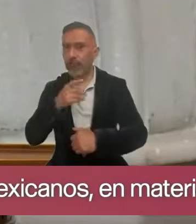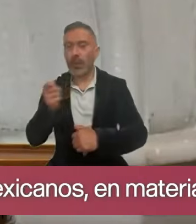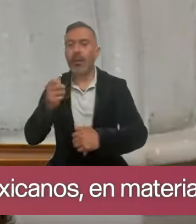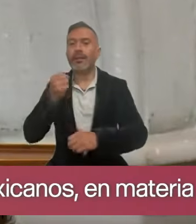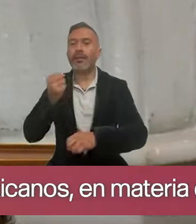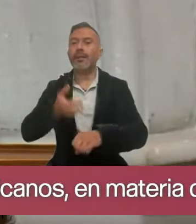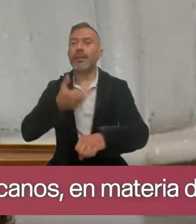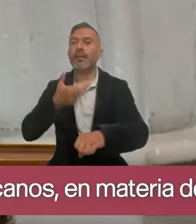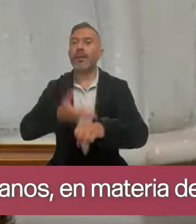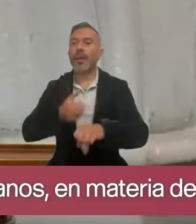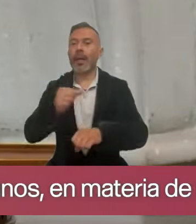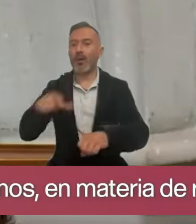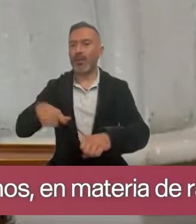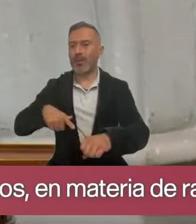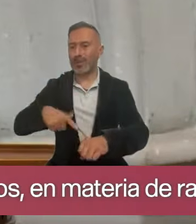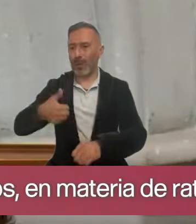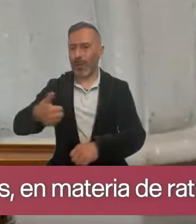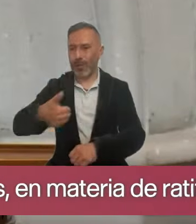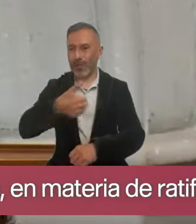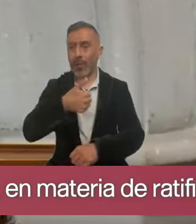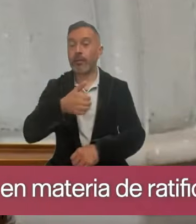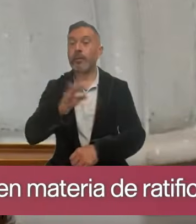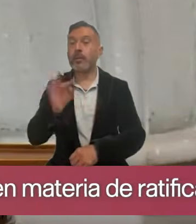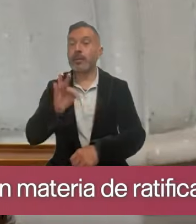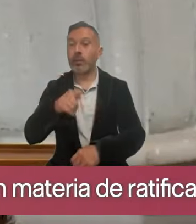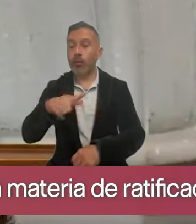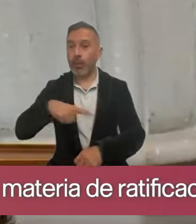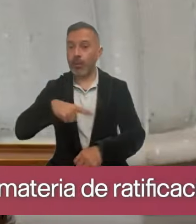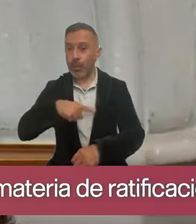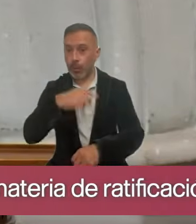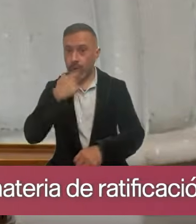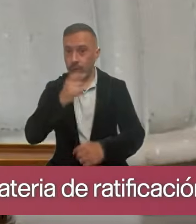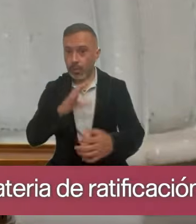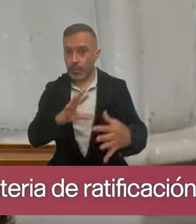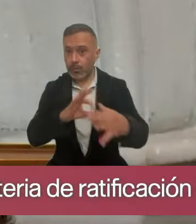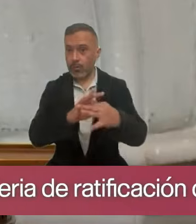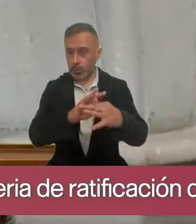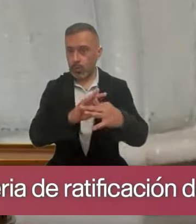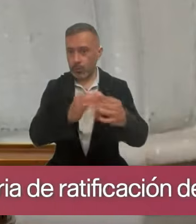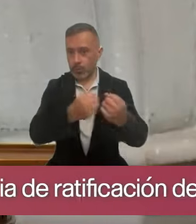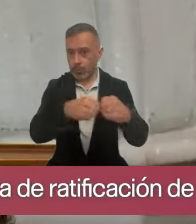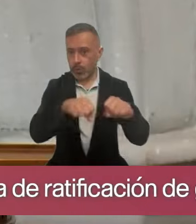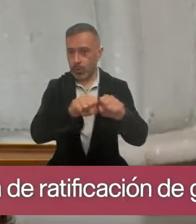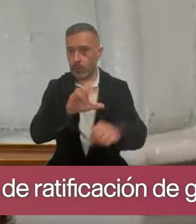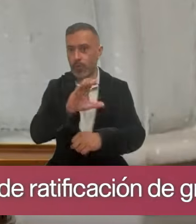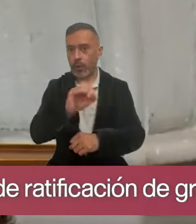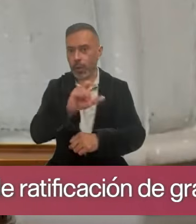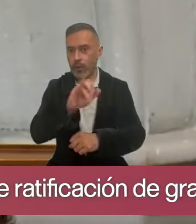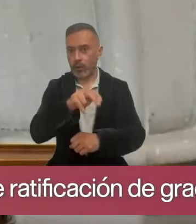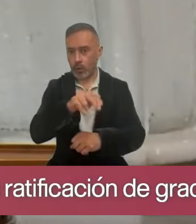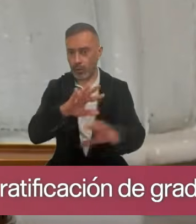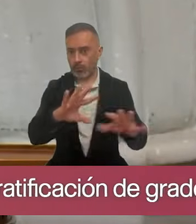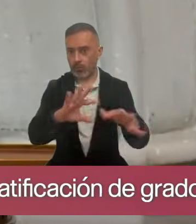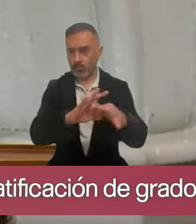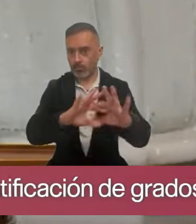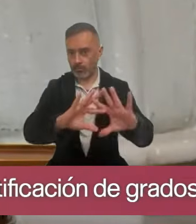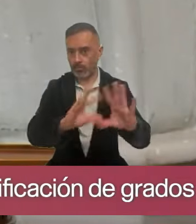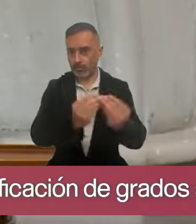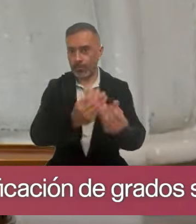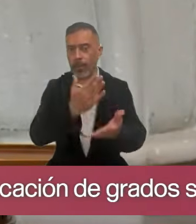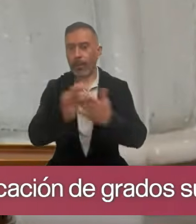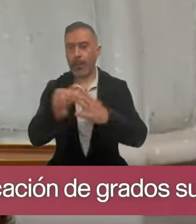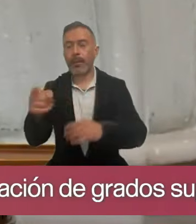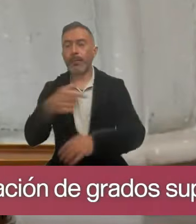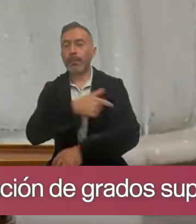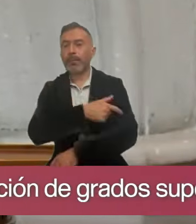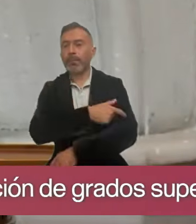Estado en caso de que ésta opte por un gobierno de coalición, con excepción de las correspondientes a los ramos de la Defensa Nacional